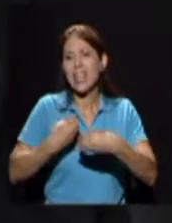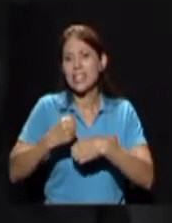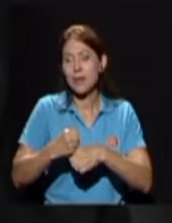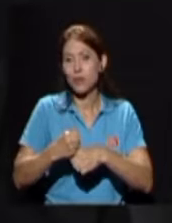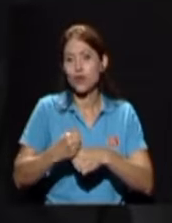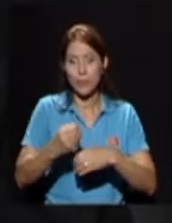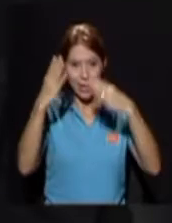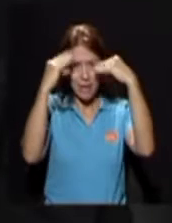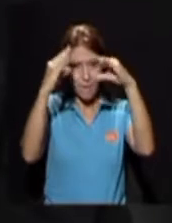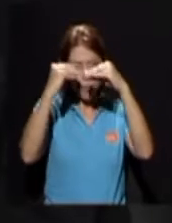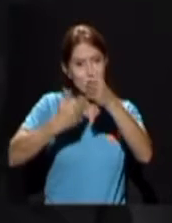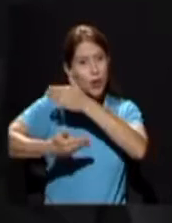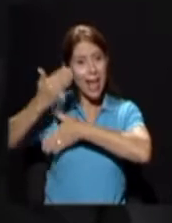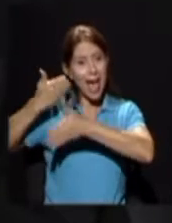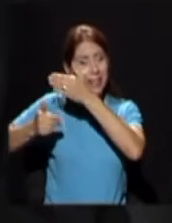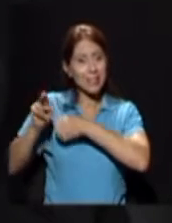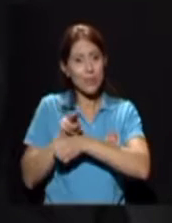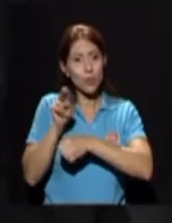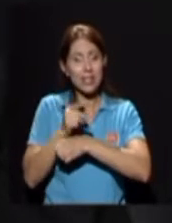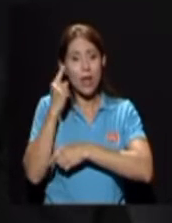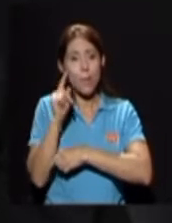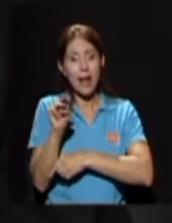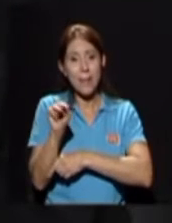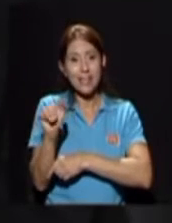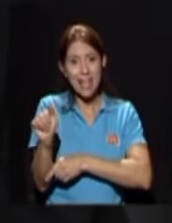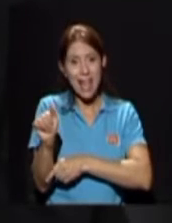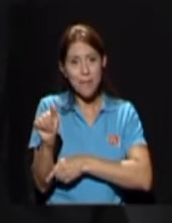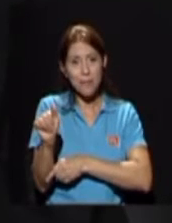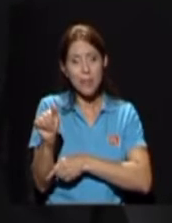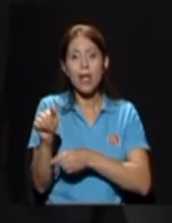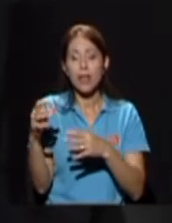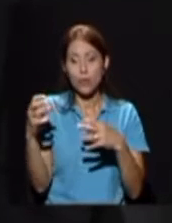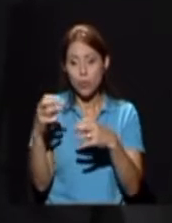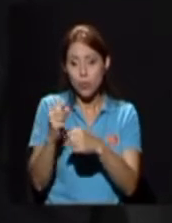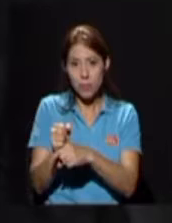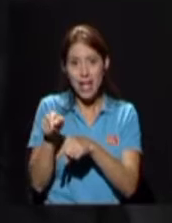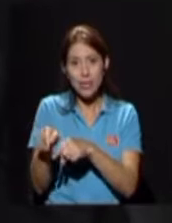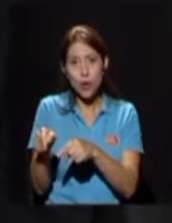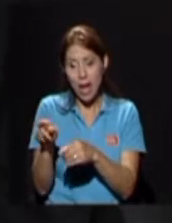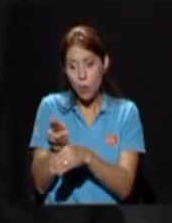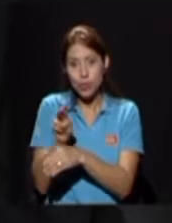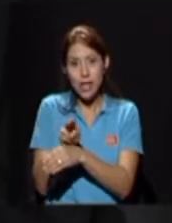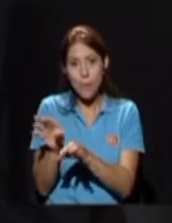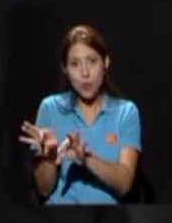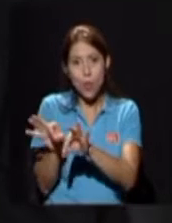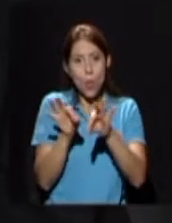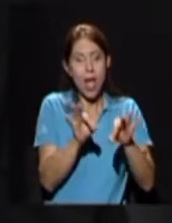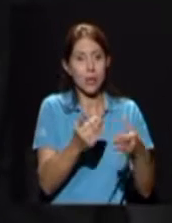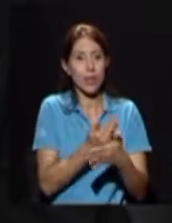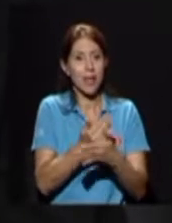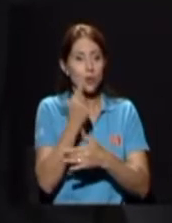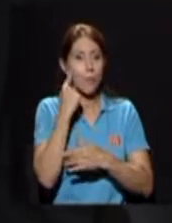se había procesado en la maestría y la actualizamos al 2013. Entonces, desde el año 2006 al año